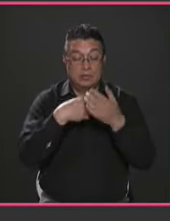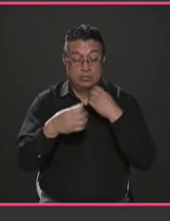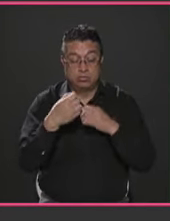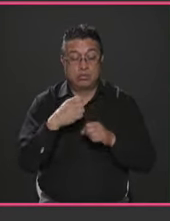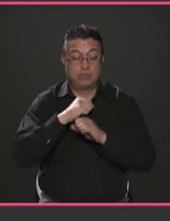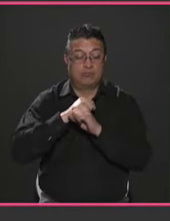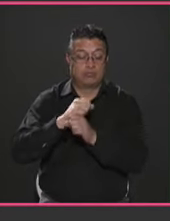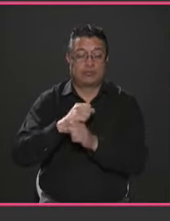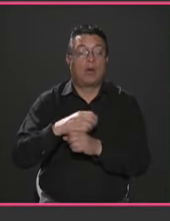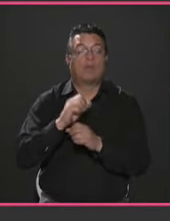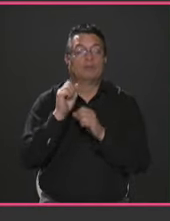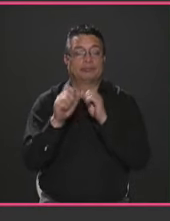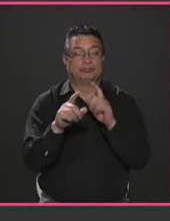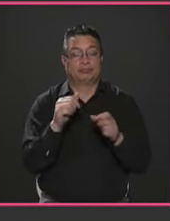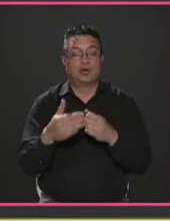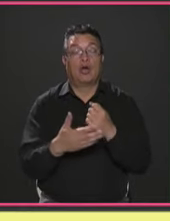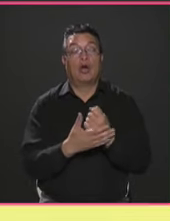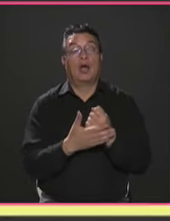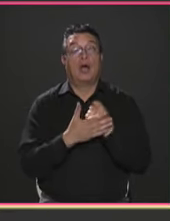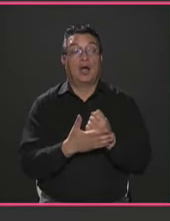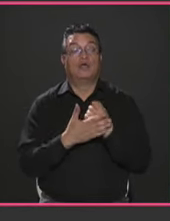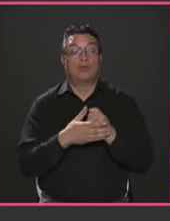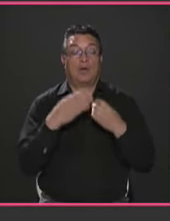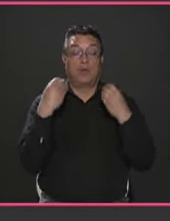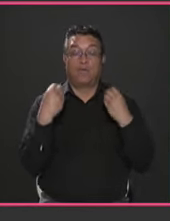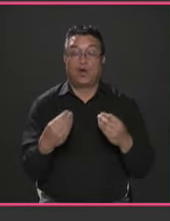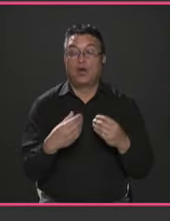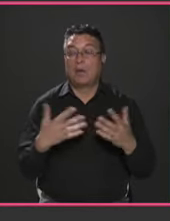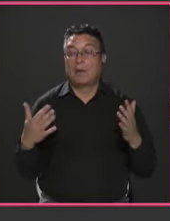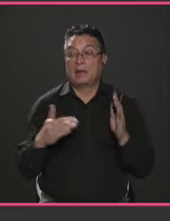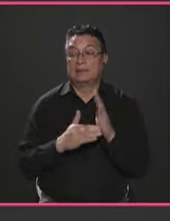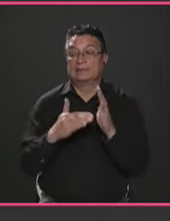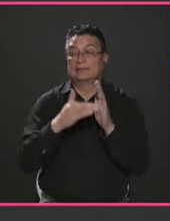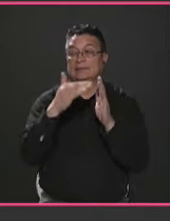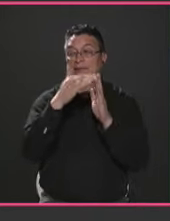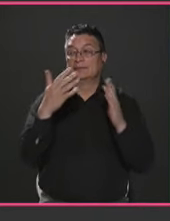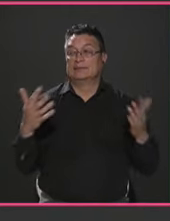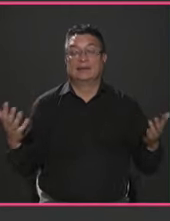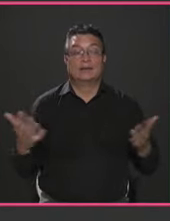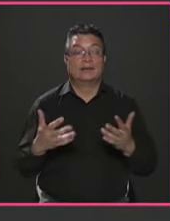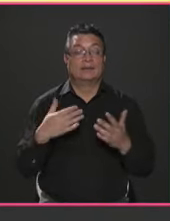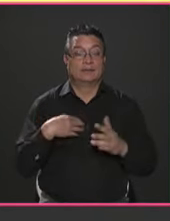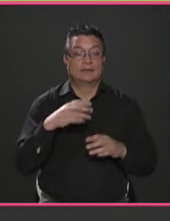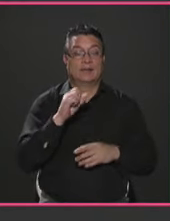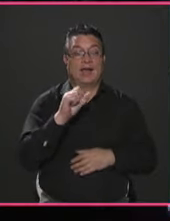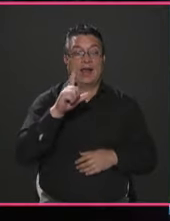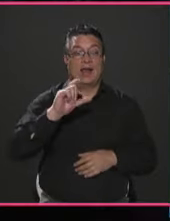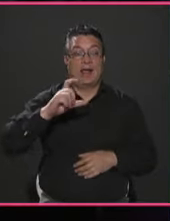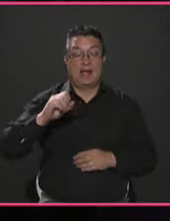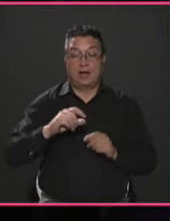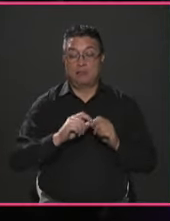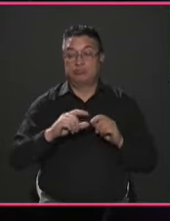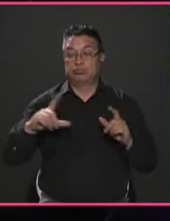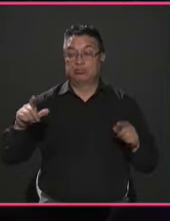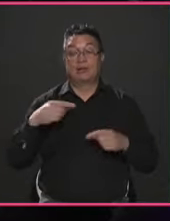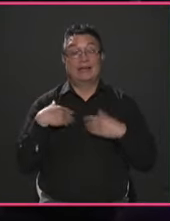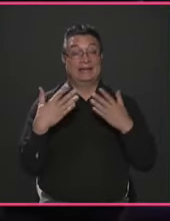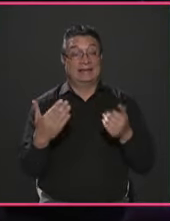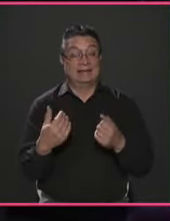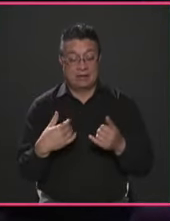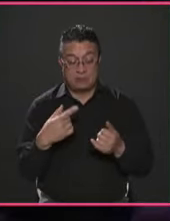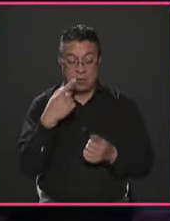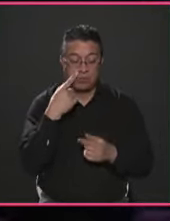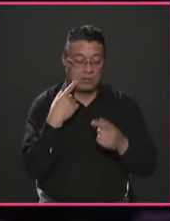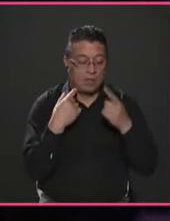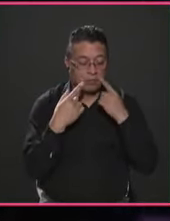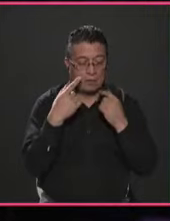importantes para el crecimiento de la de del alga entonces necesitamos hacer experimento